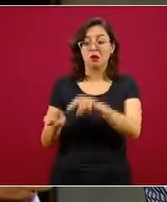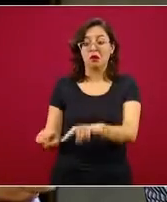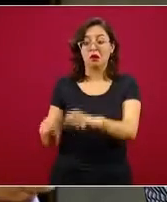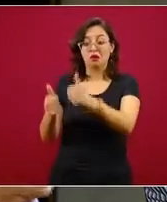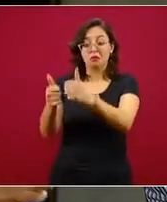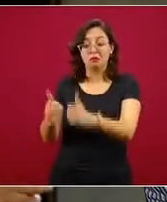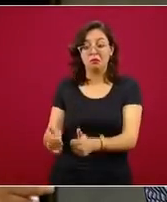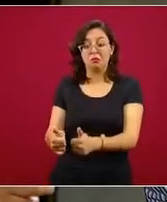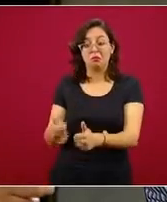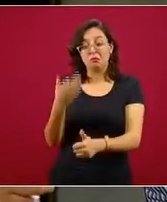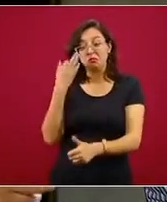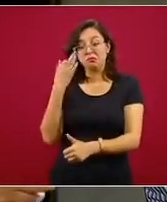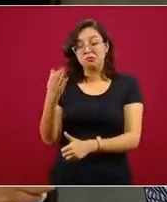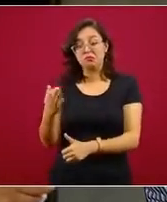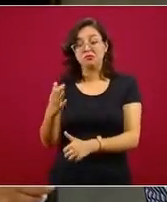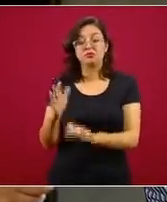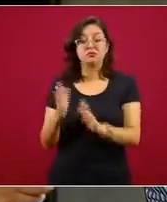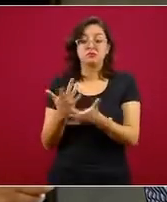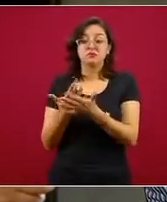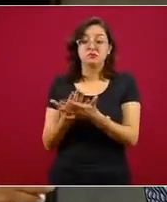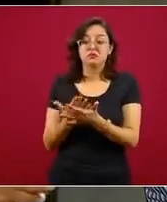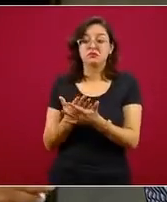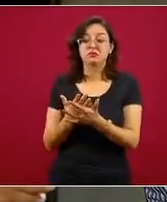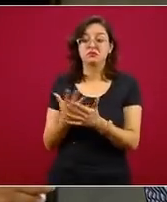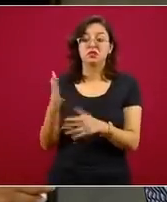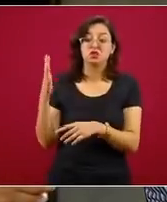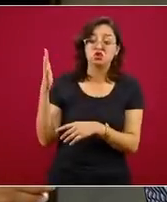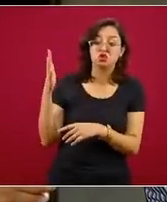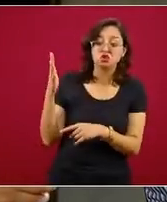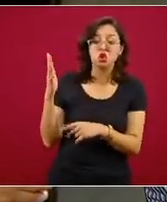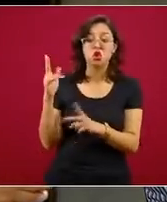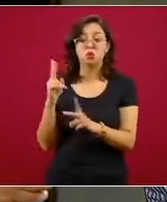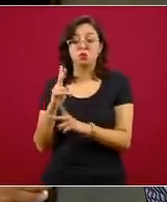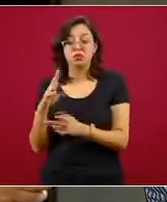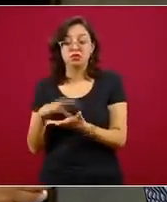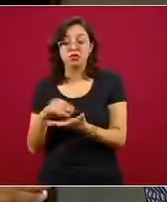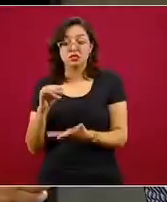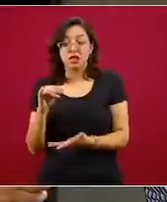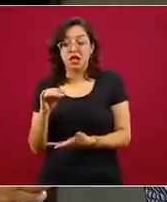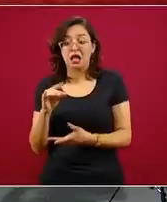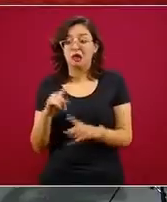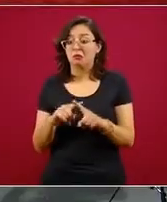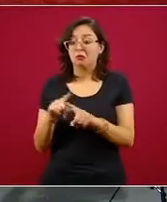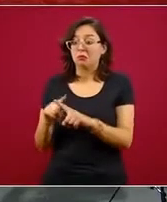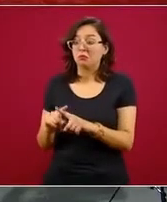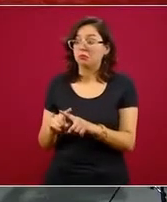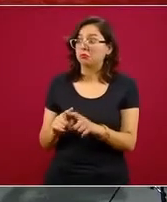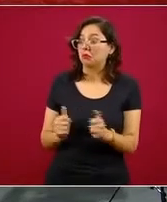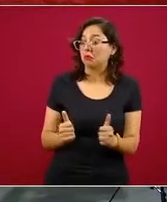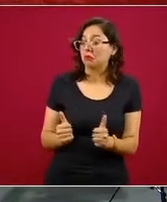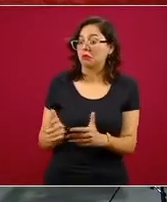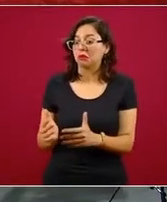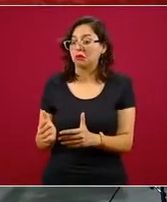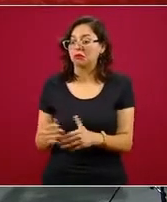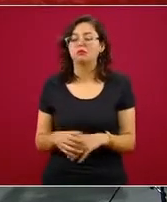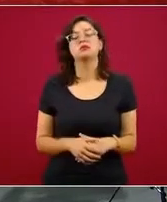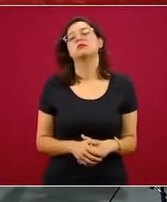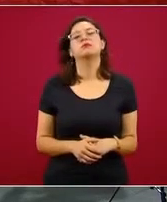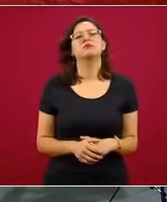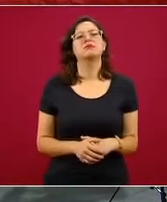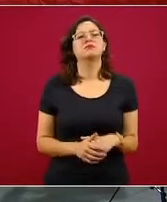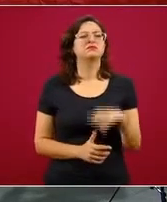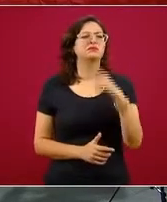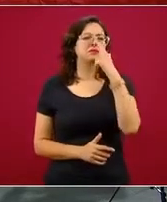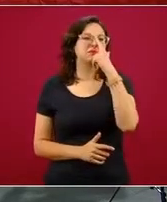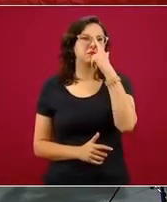el que esa toma estaba expuesto a la intemperie, al sol, al viento, a la tierra, etcétera. Claro, la temperatura no es tanto, bueno, el